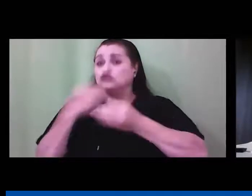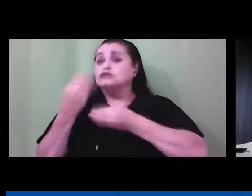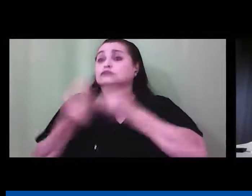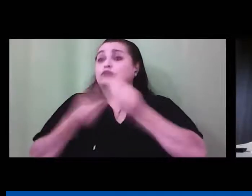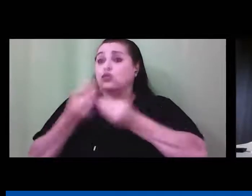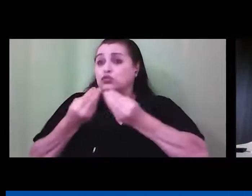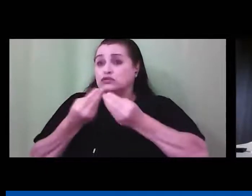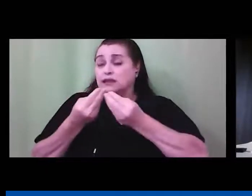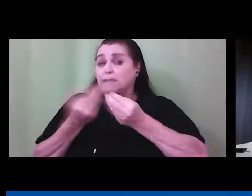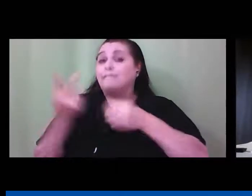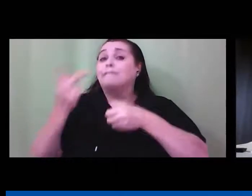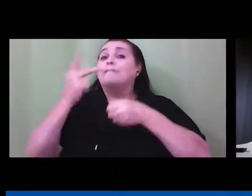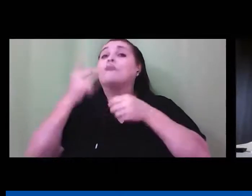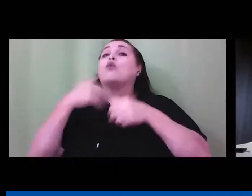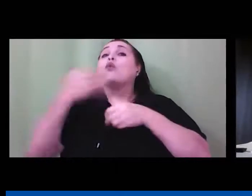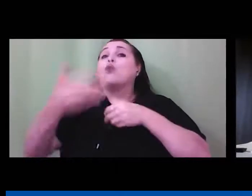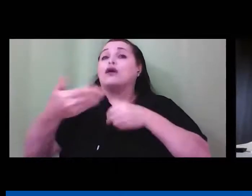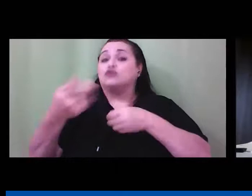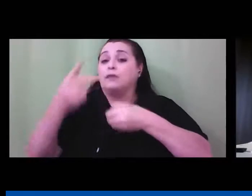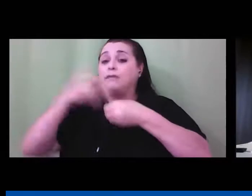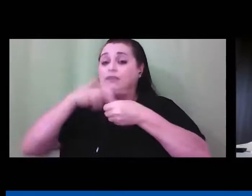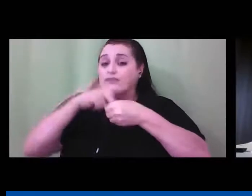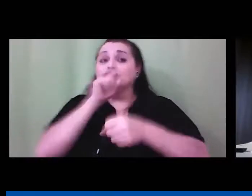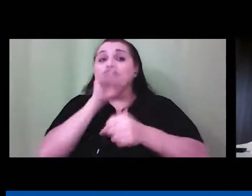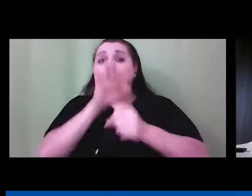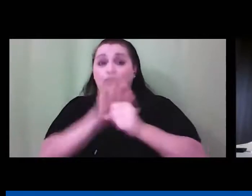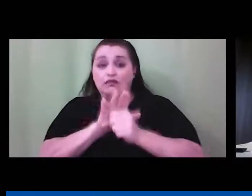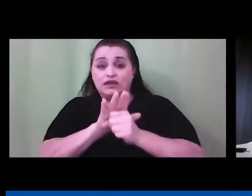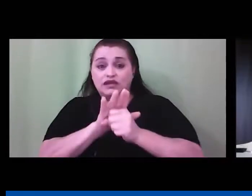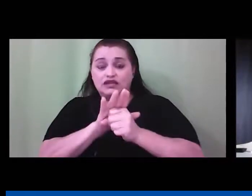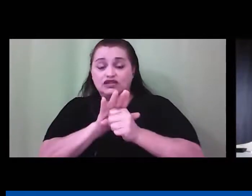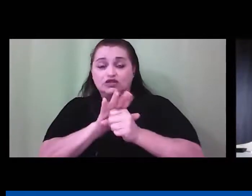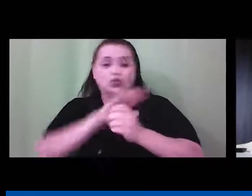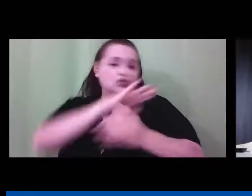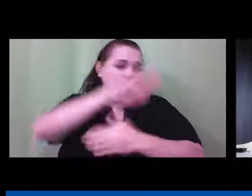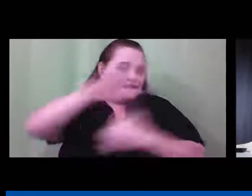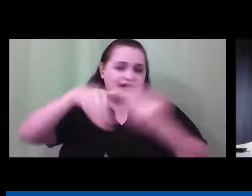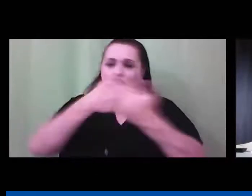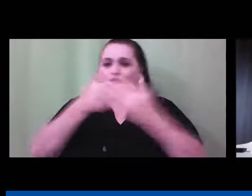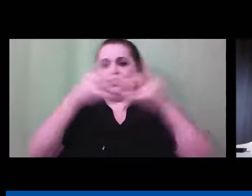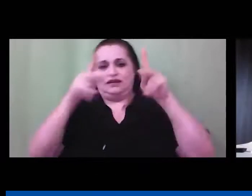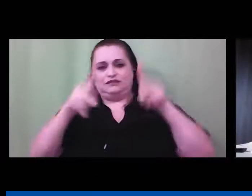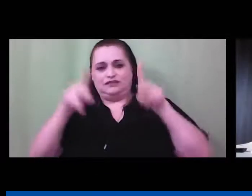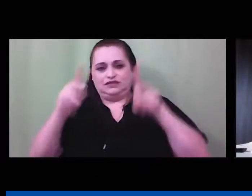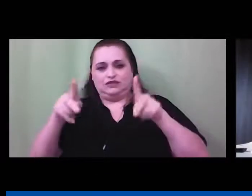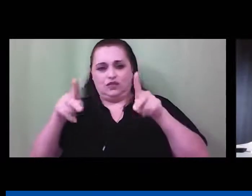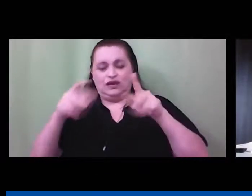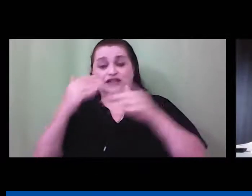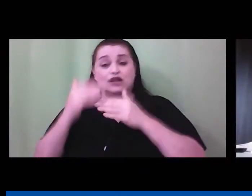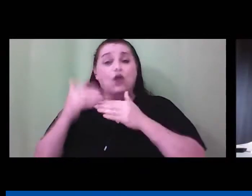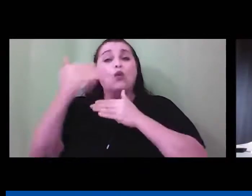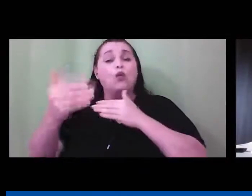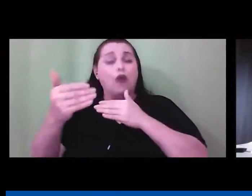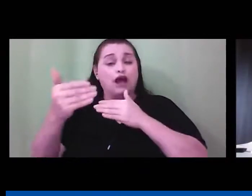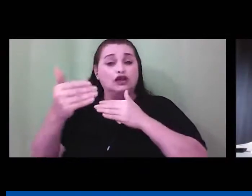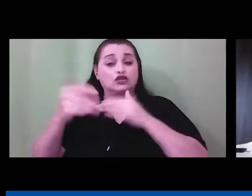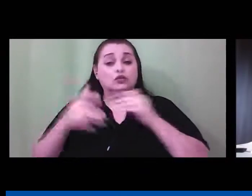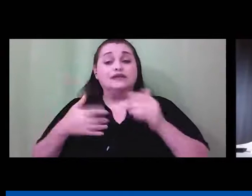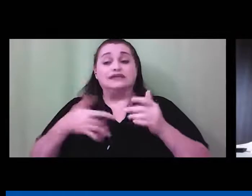la participación y el compromiso es de todas las personas, cuando se sienten